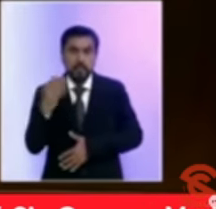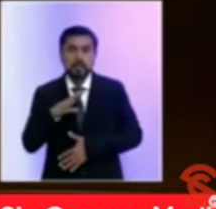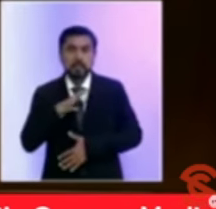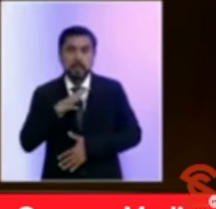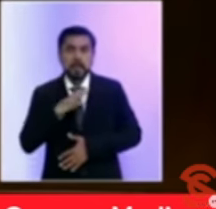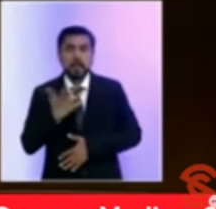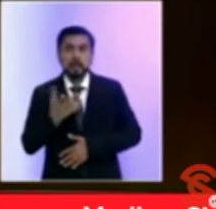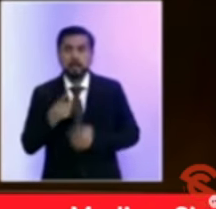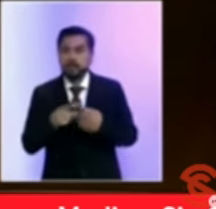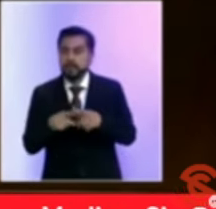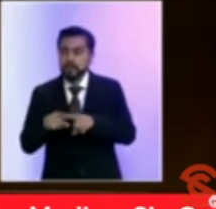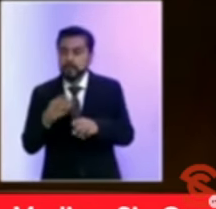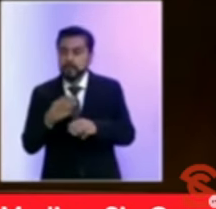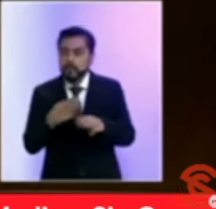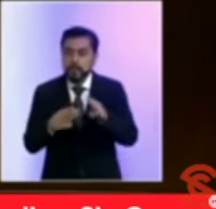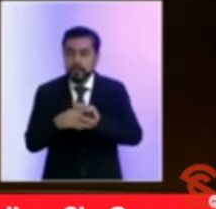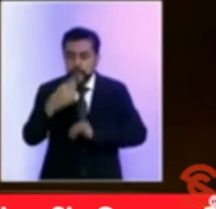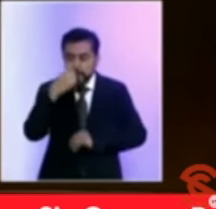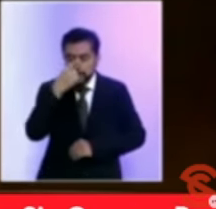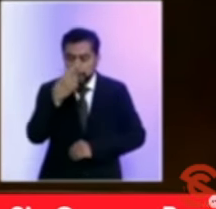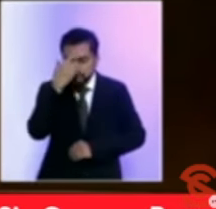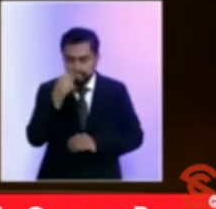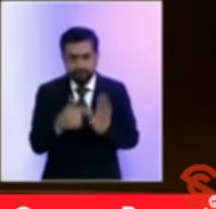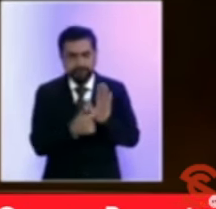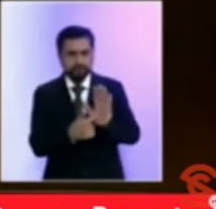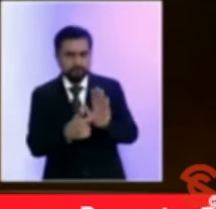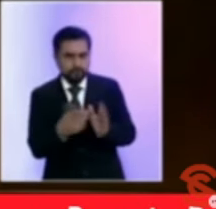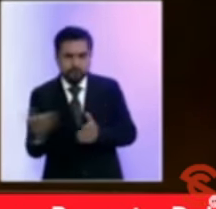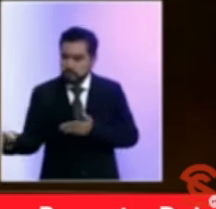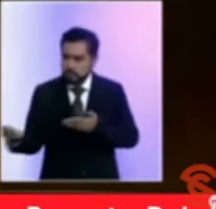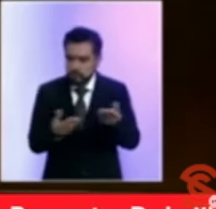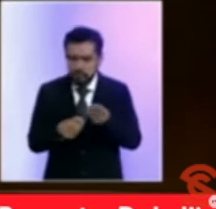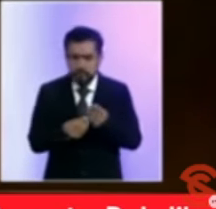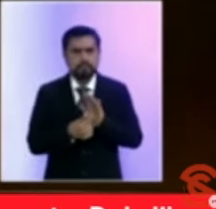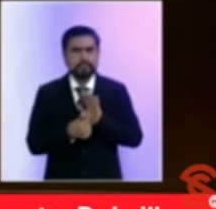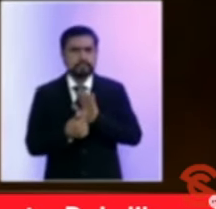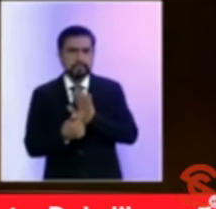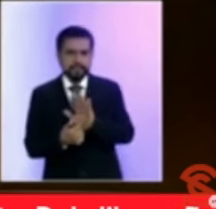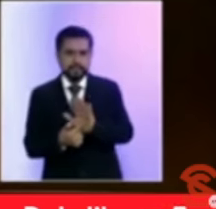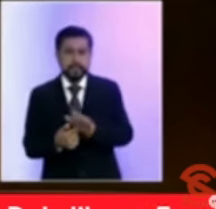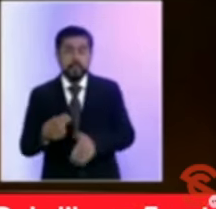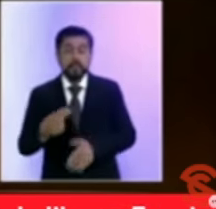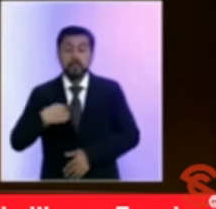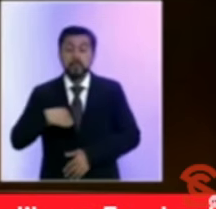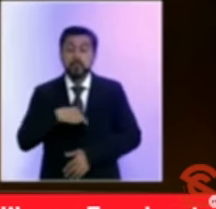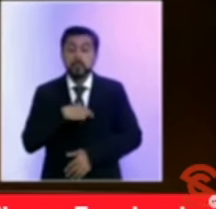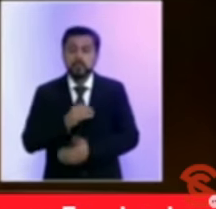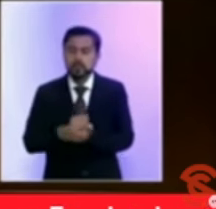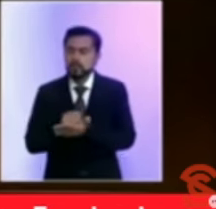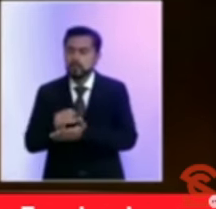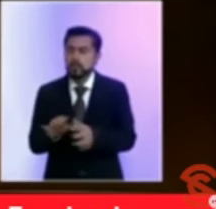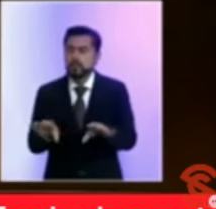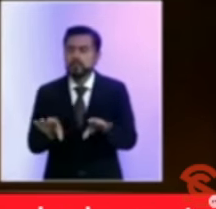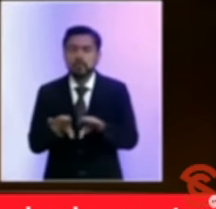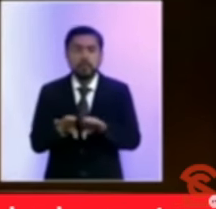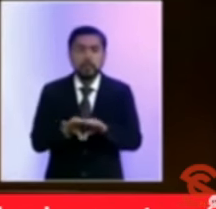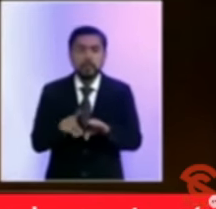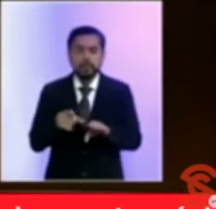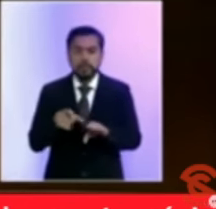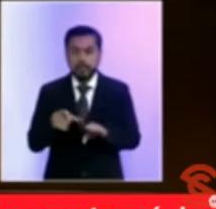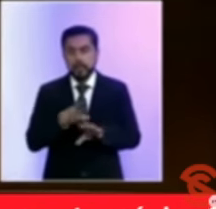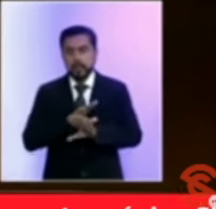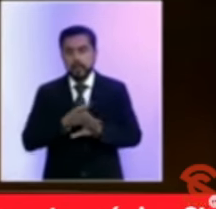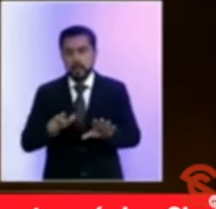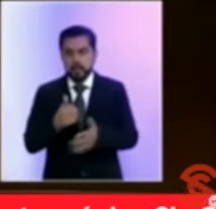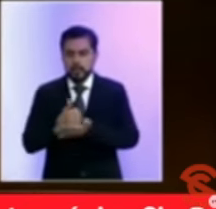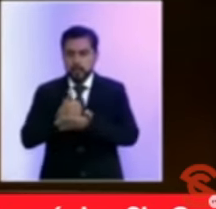probatorio otorgado por las partes nuestras decisiones judiciales pusieron fin a